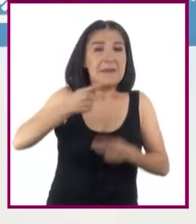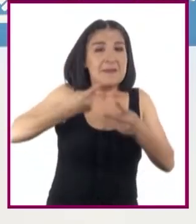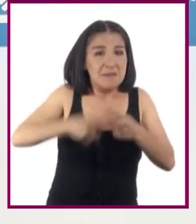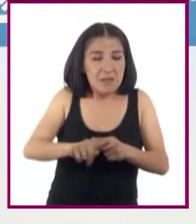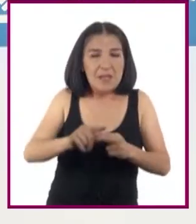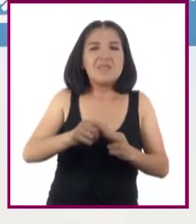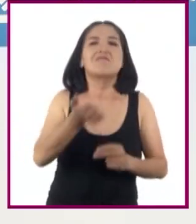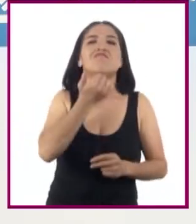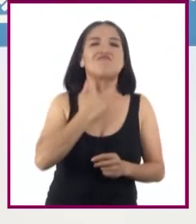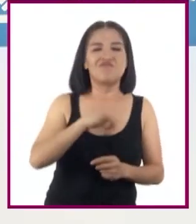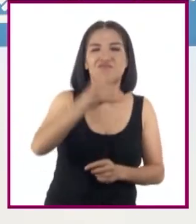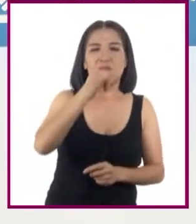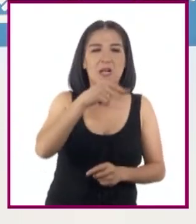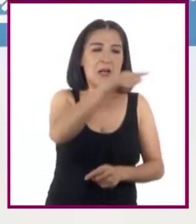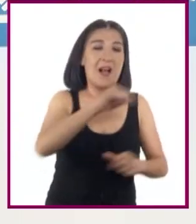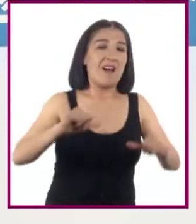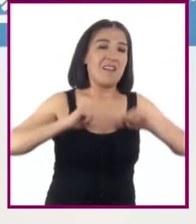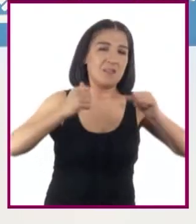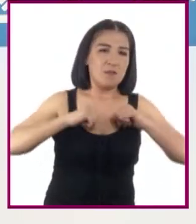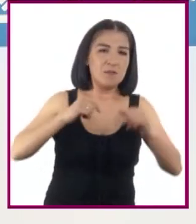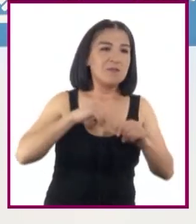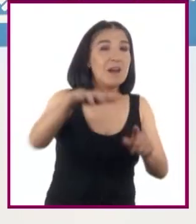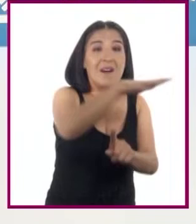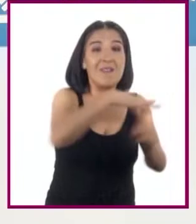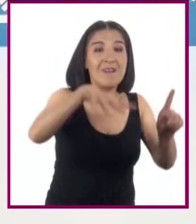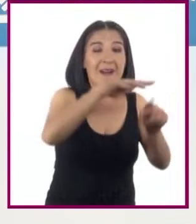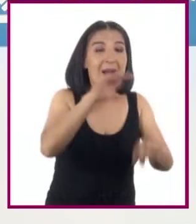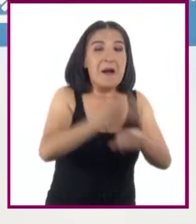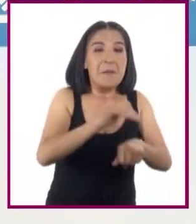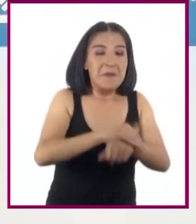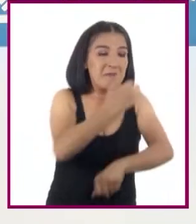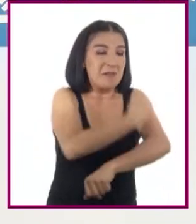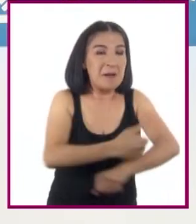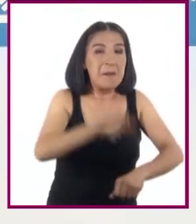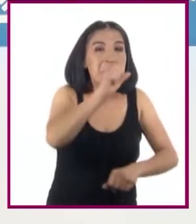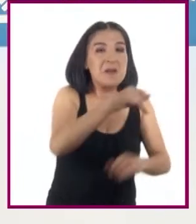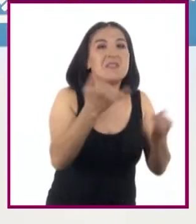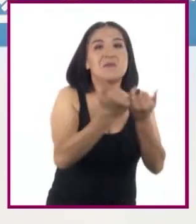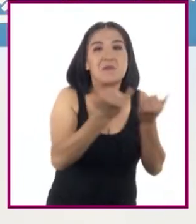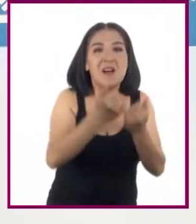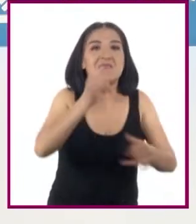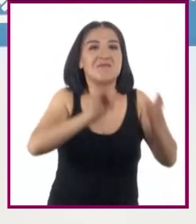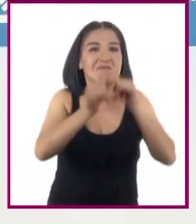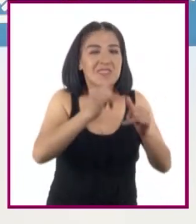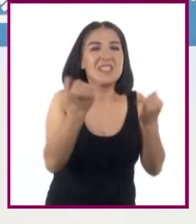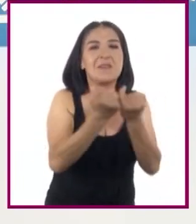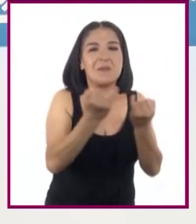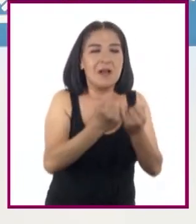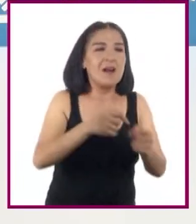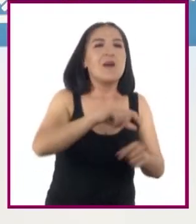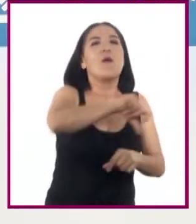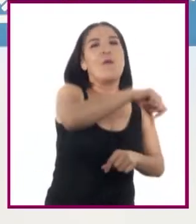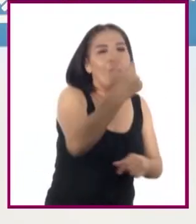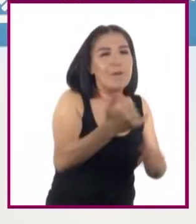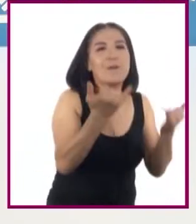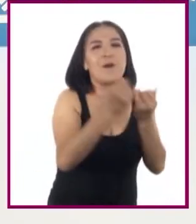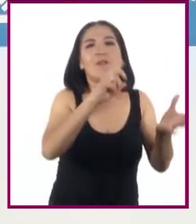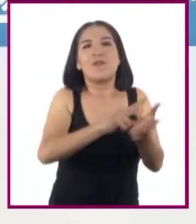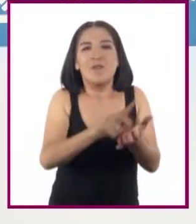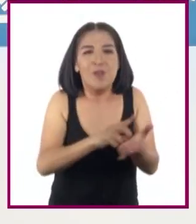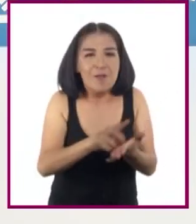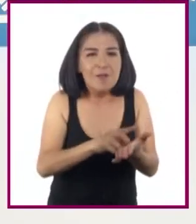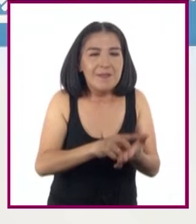adolescente, porque en su entorno estaba bien valorado. Después tuvo acceso a otras sustancias y terminó cambiando su estilo de